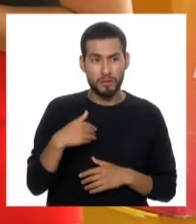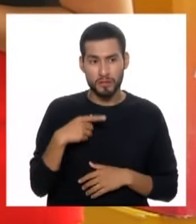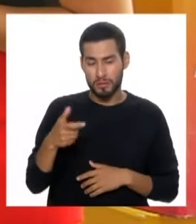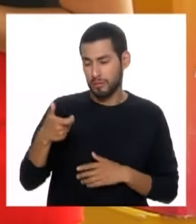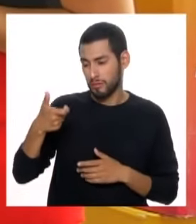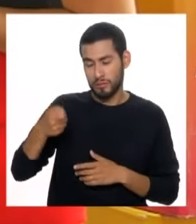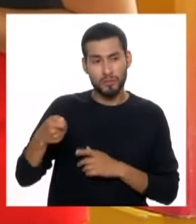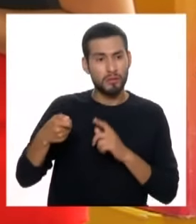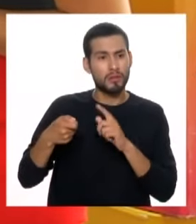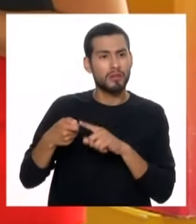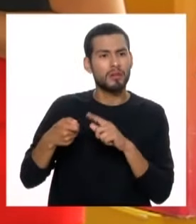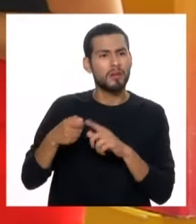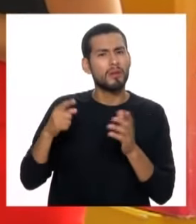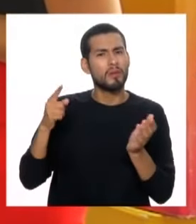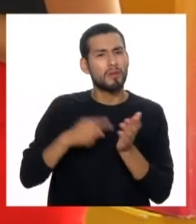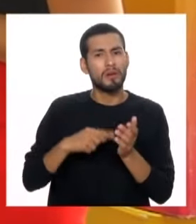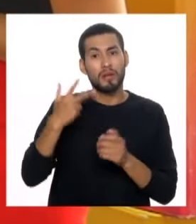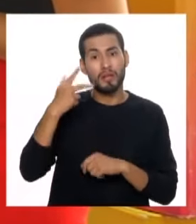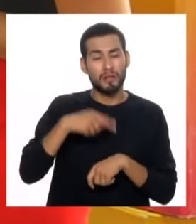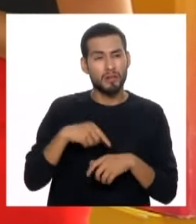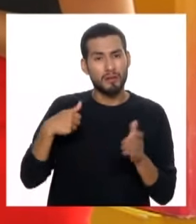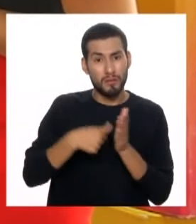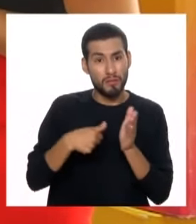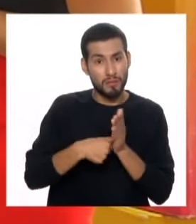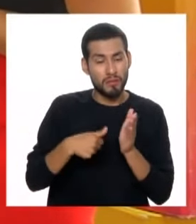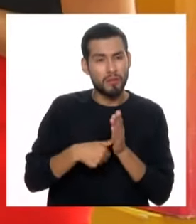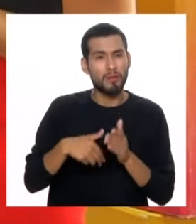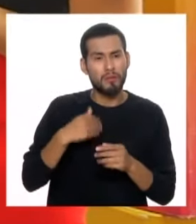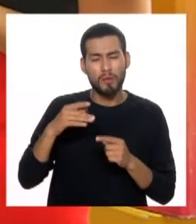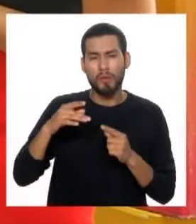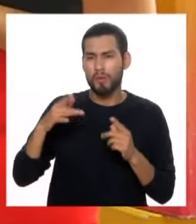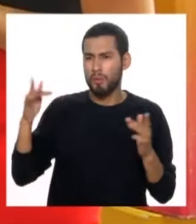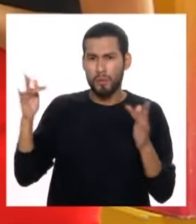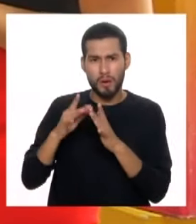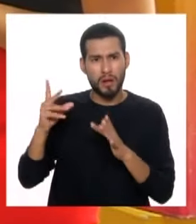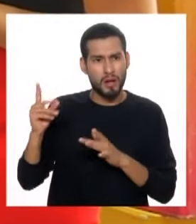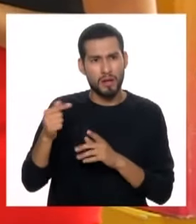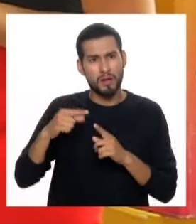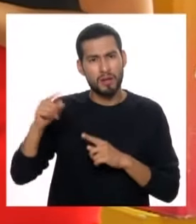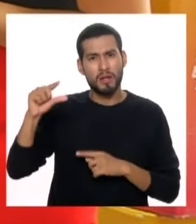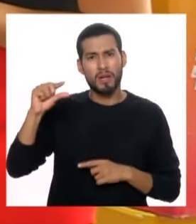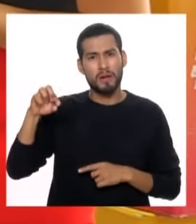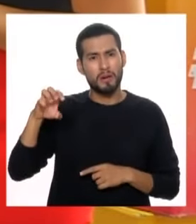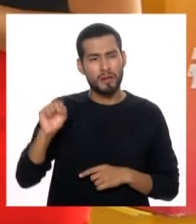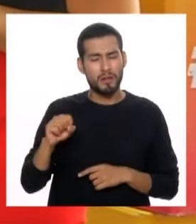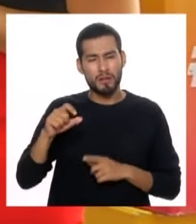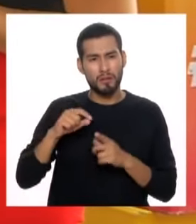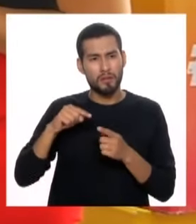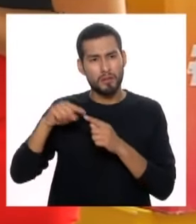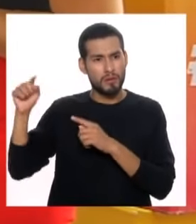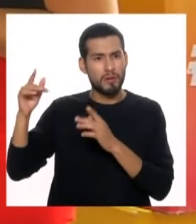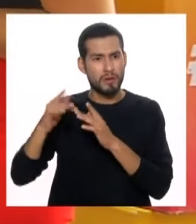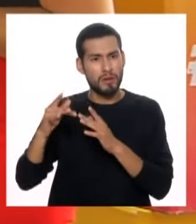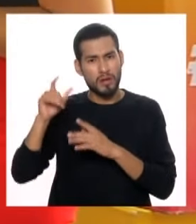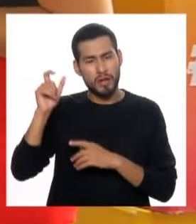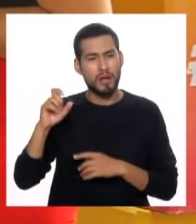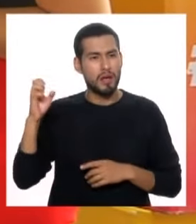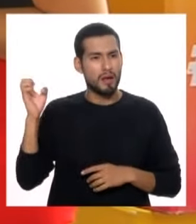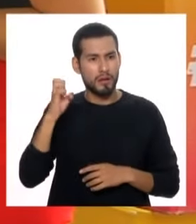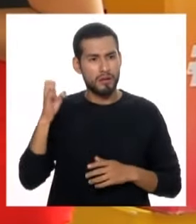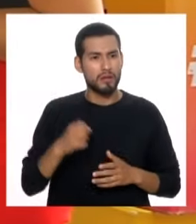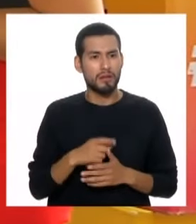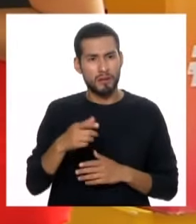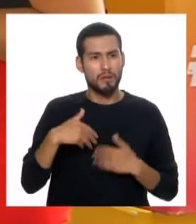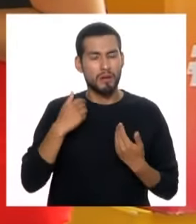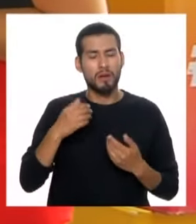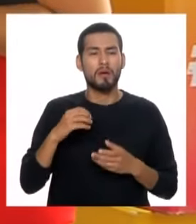botón y este botón se presiona 3 veces y eso permite mandar la última ubicación mediante GPS del usuario al contacto de emergencia, ¿no? Y eso nos